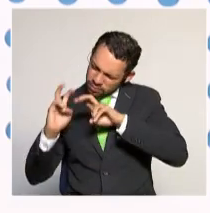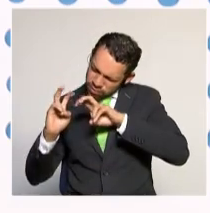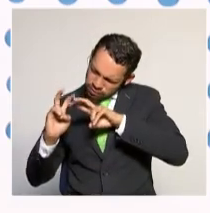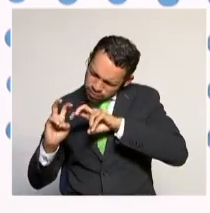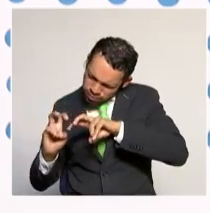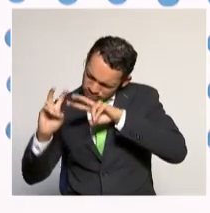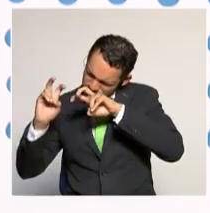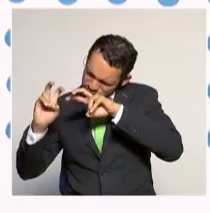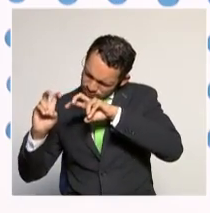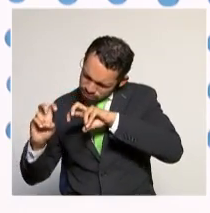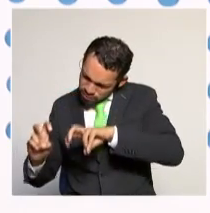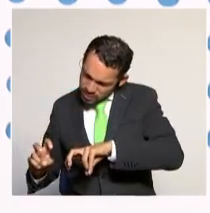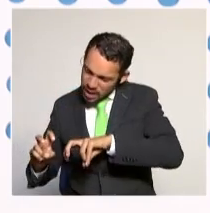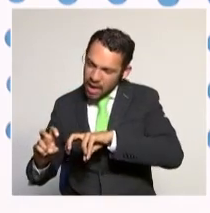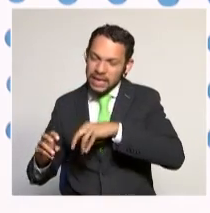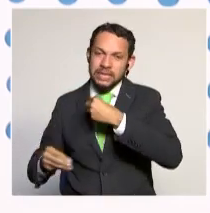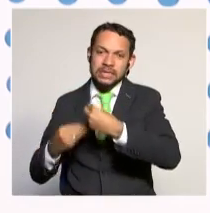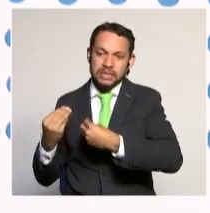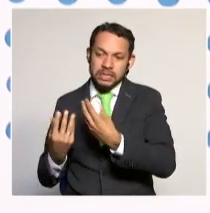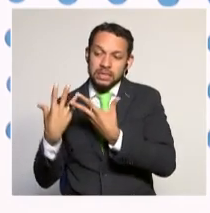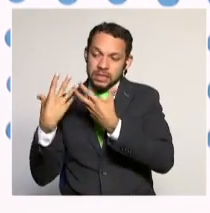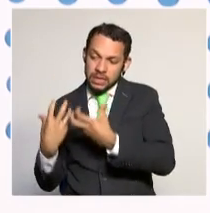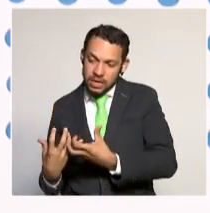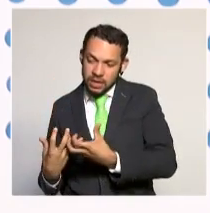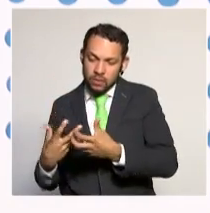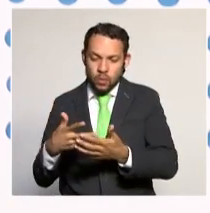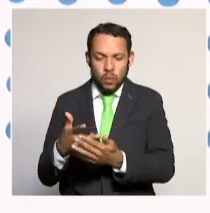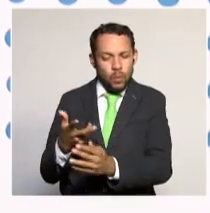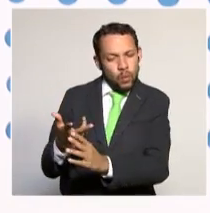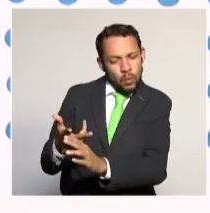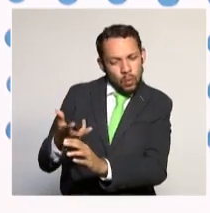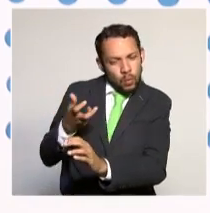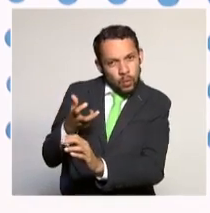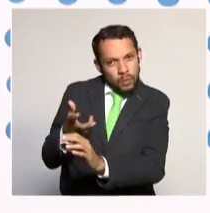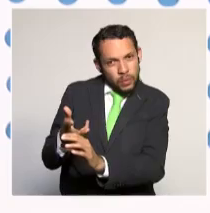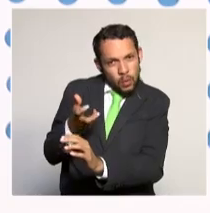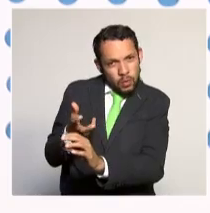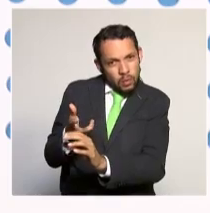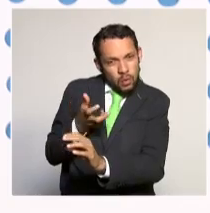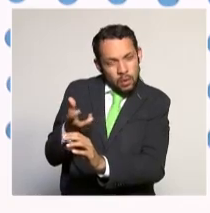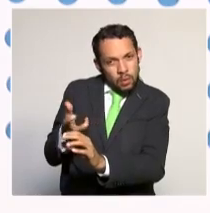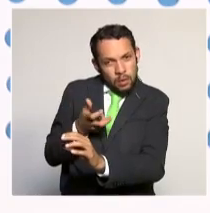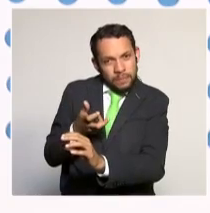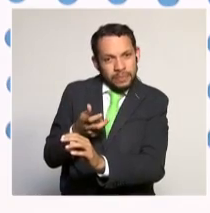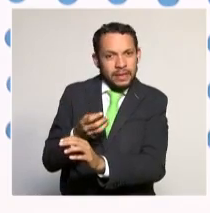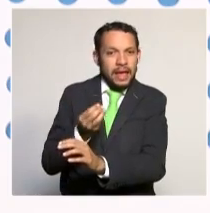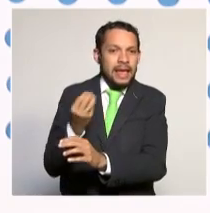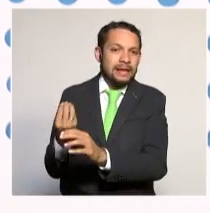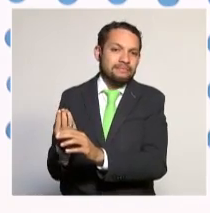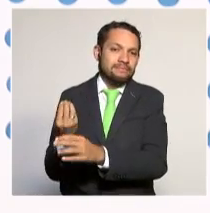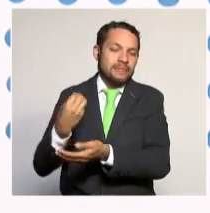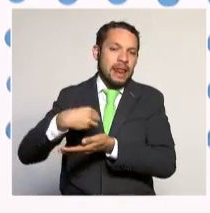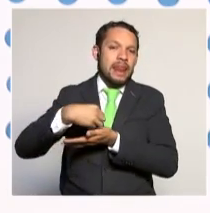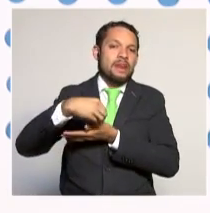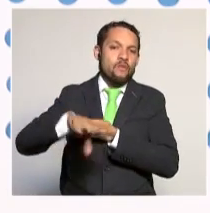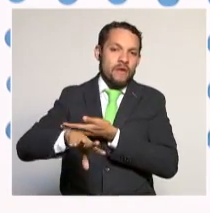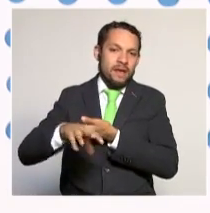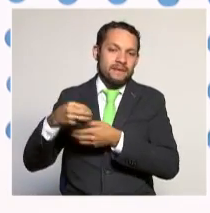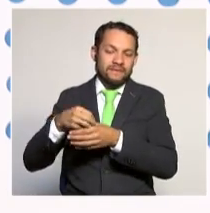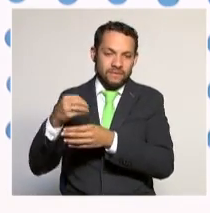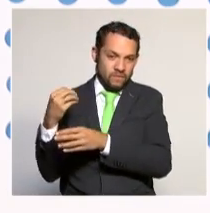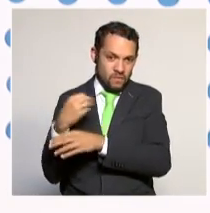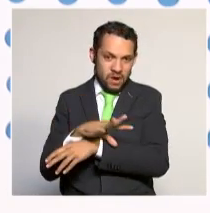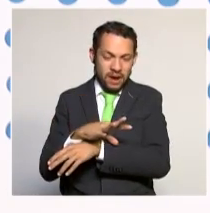utilizar alguna sustancia que pueda degradar ese beta amiloide y así pues eliminarlo de alguna manera del cuerpo y que la neurona no tenga